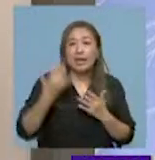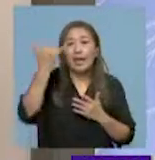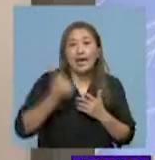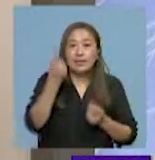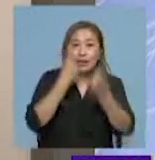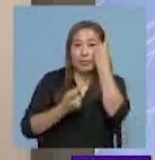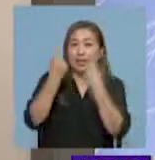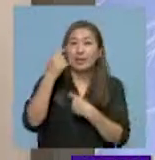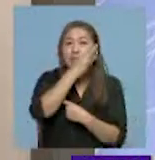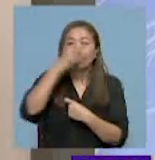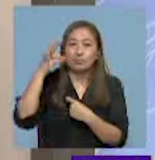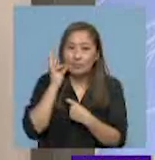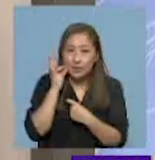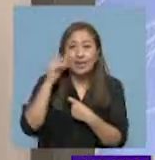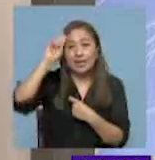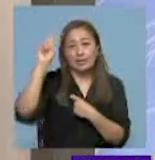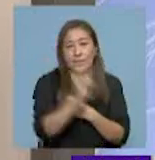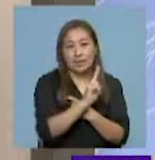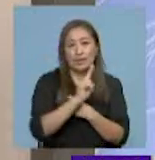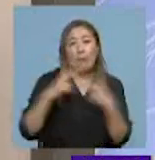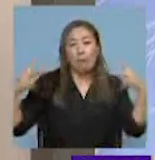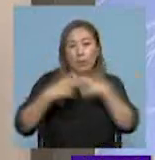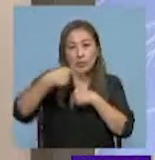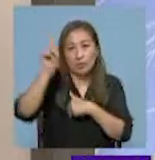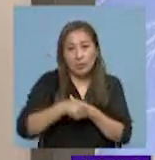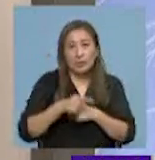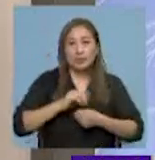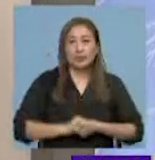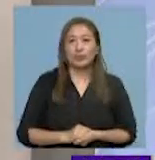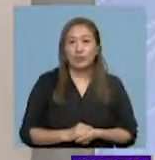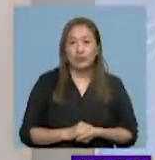aprender a callarnos y a respetar hacemos lo saben